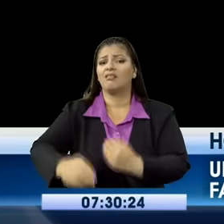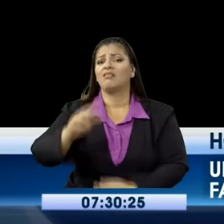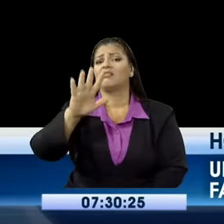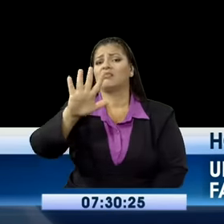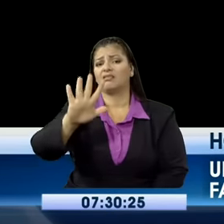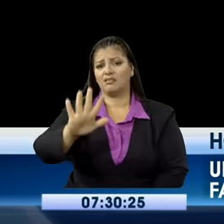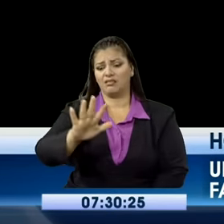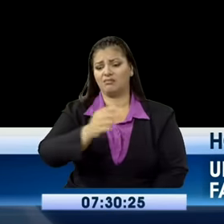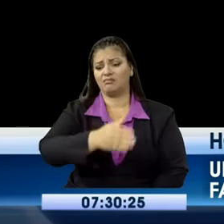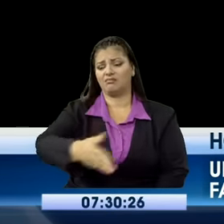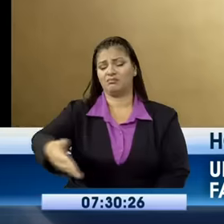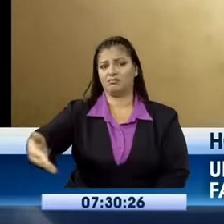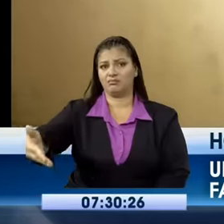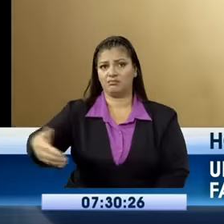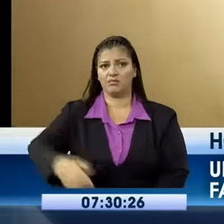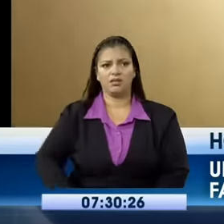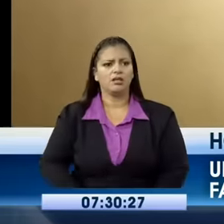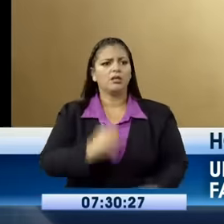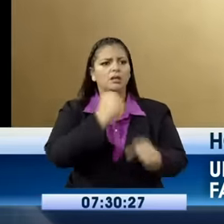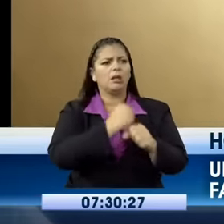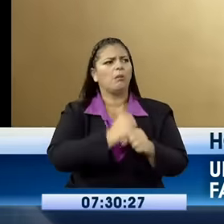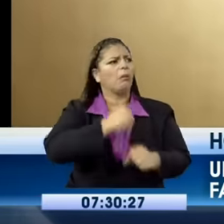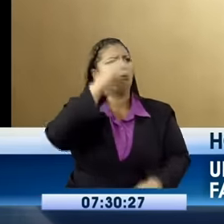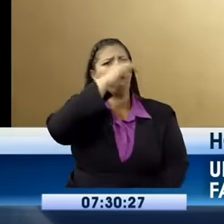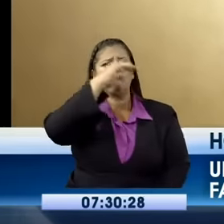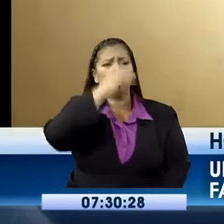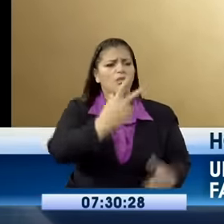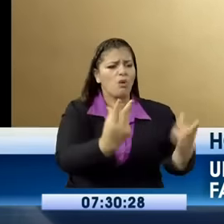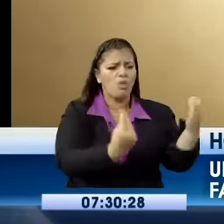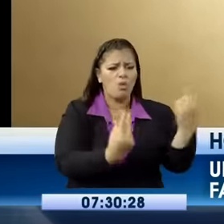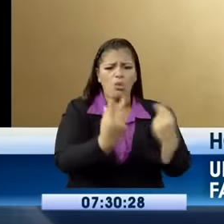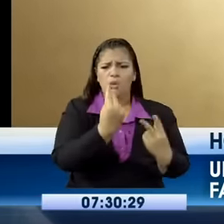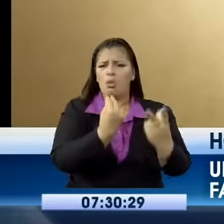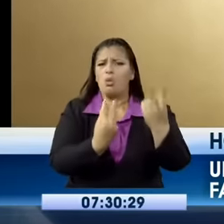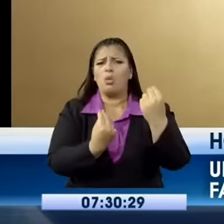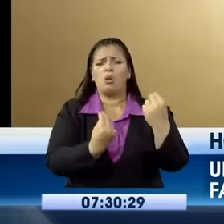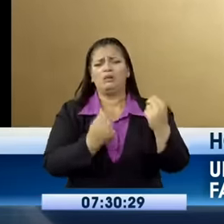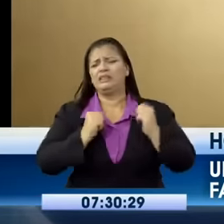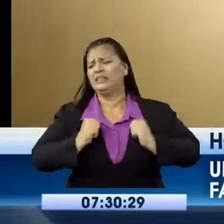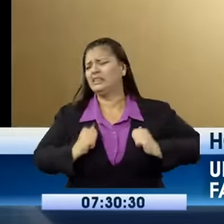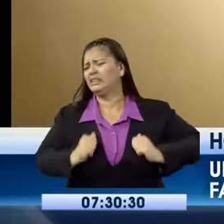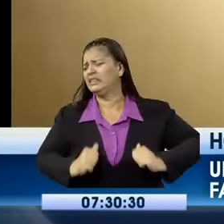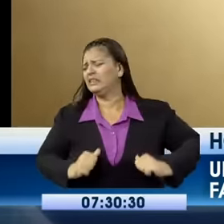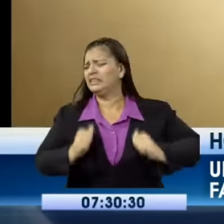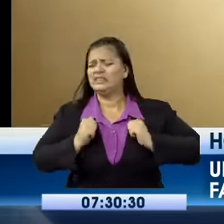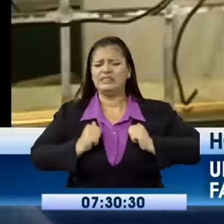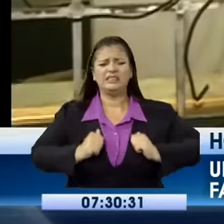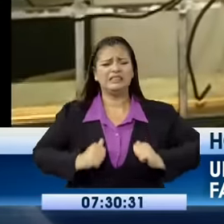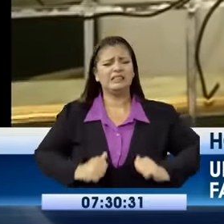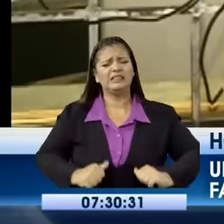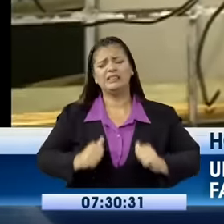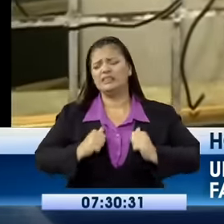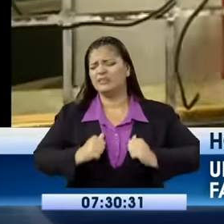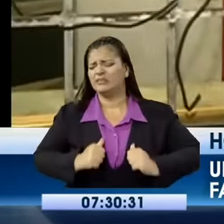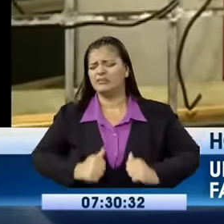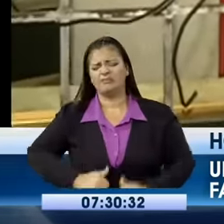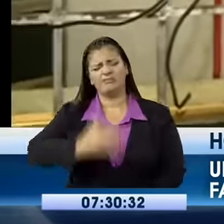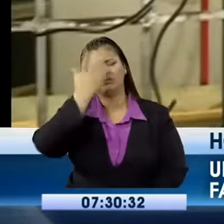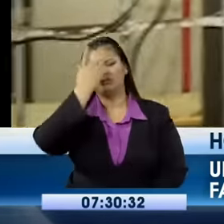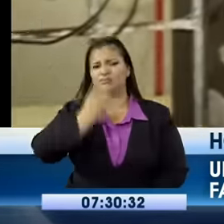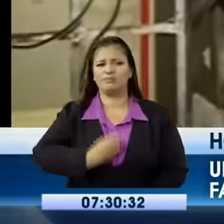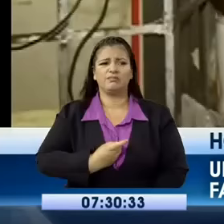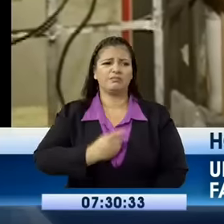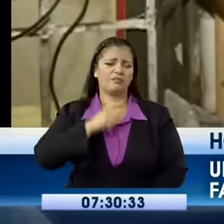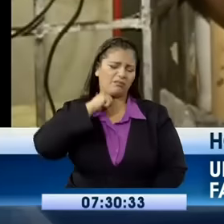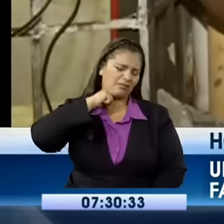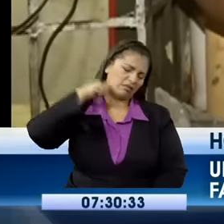esta situación El joven se hallaba deprimido desde hace varios días por lo que no descartan que eso haya sido lo que lo llevó a tomar